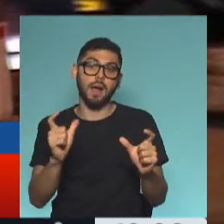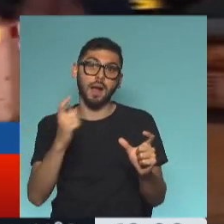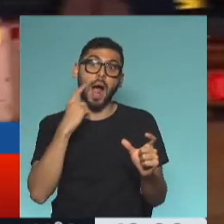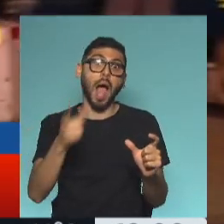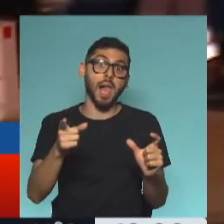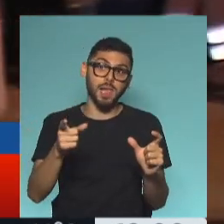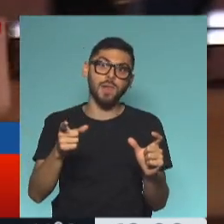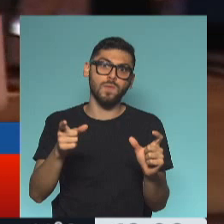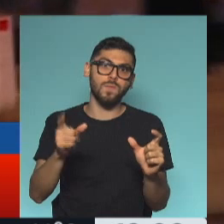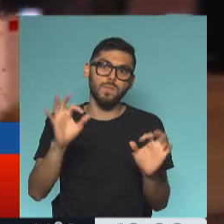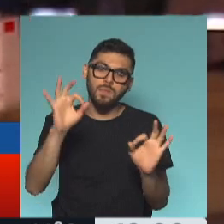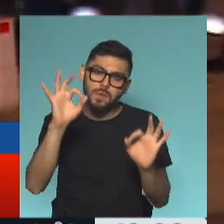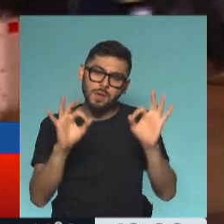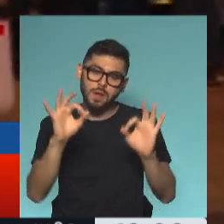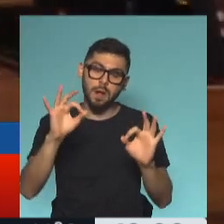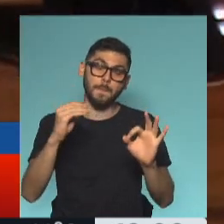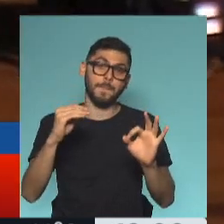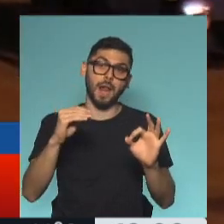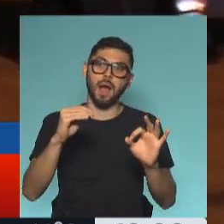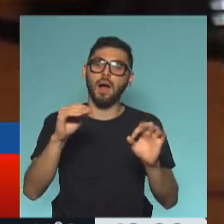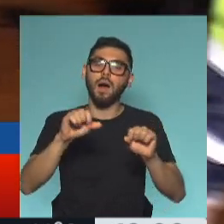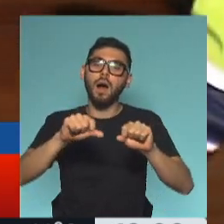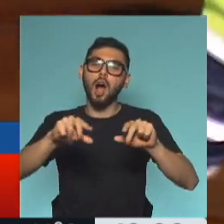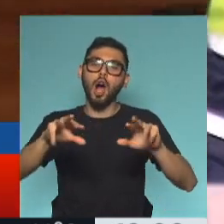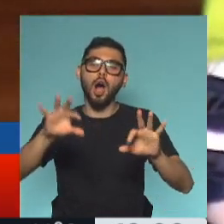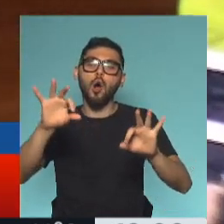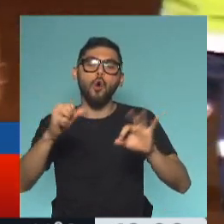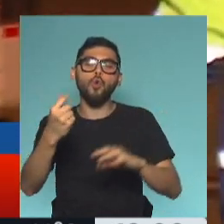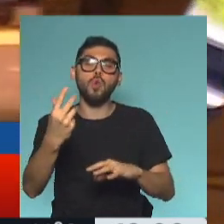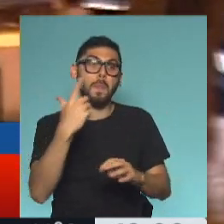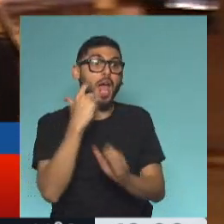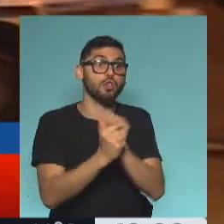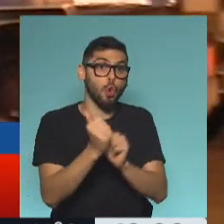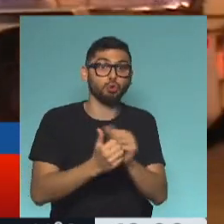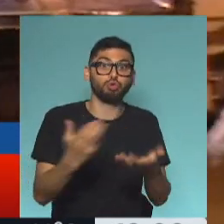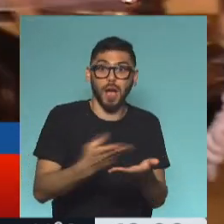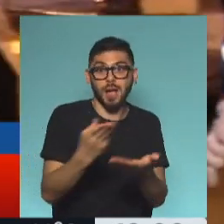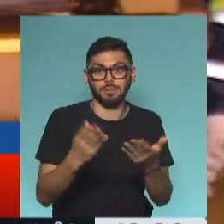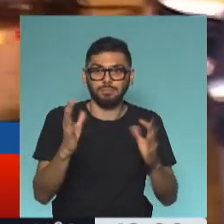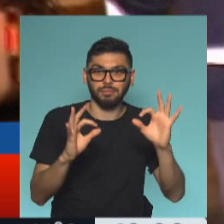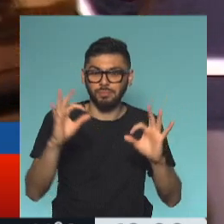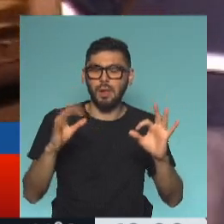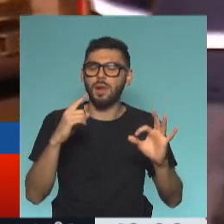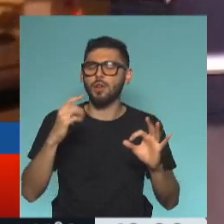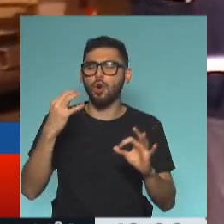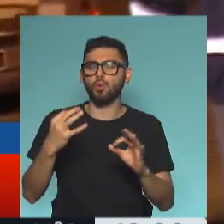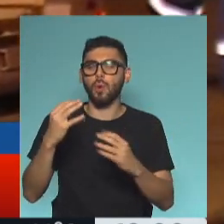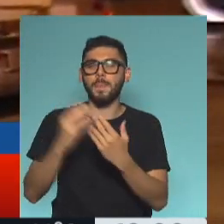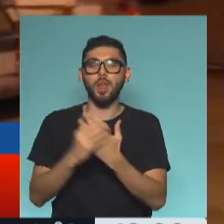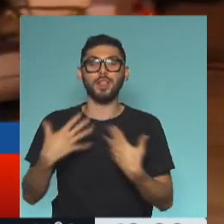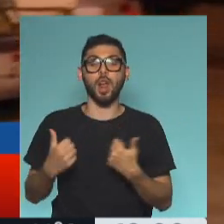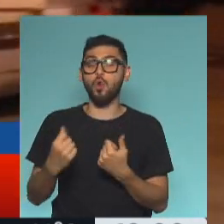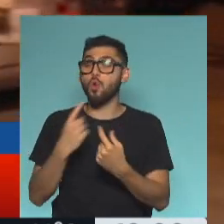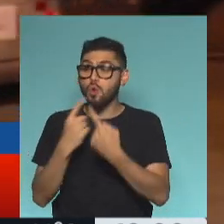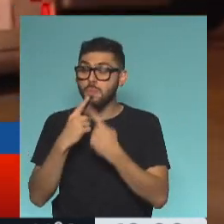algo de previsibilidad, sobre todo al sector industrial. La ministra Carla Bisotti, hoy hablé con gente del Ministerio de Salud,